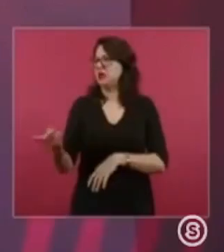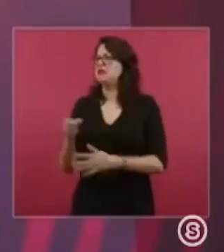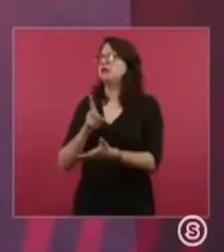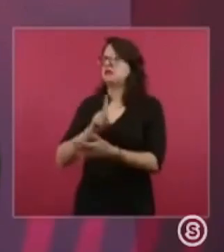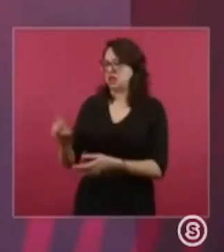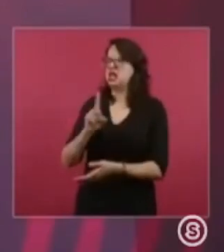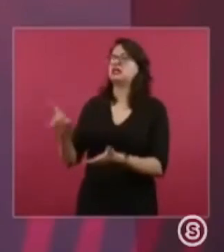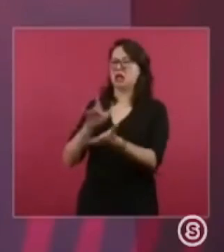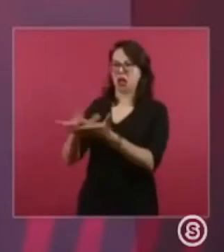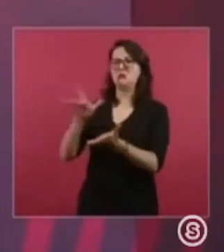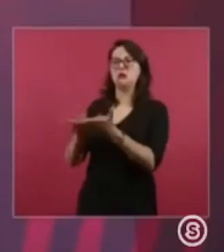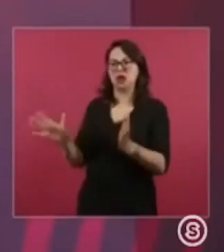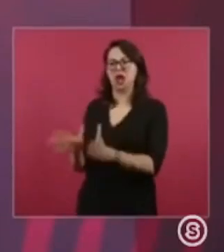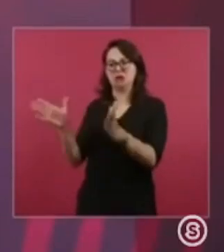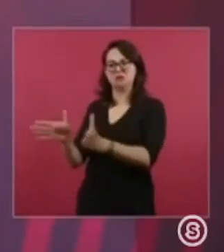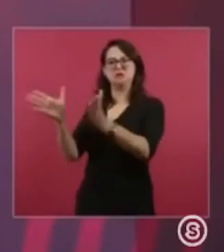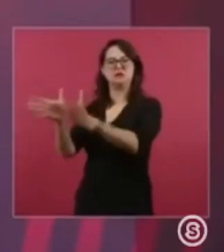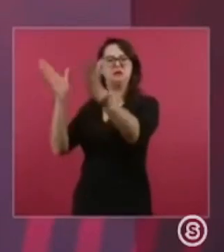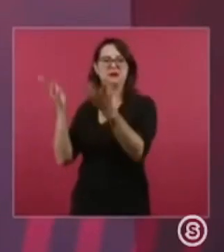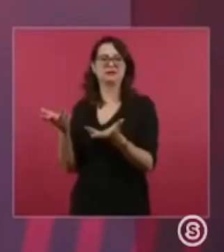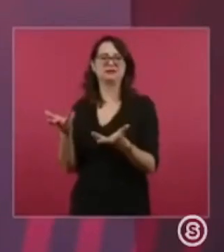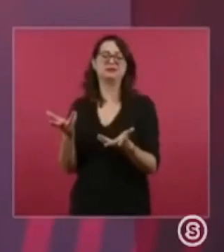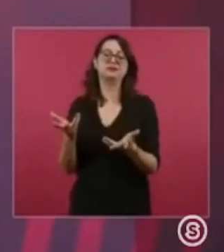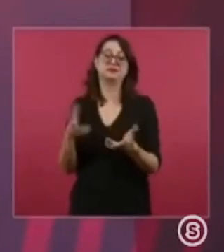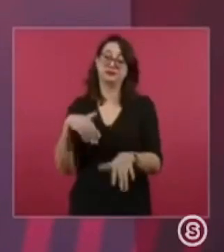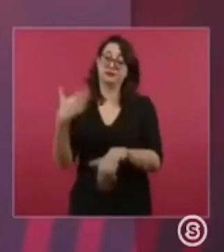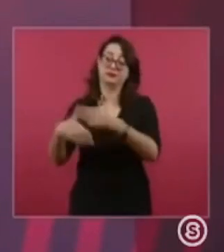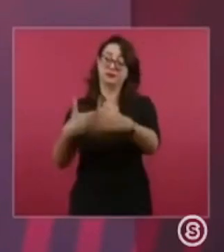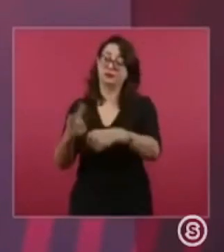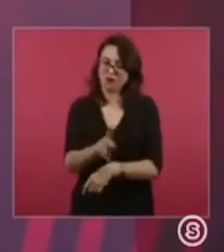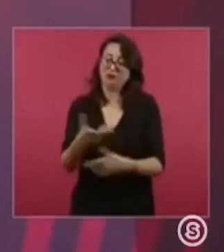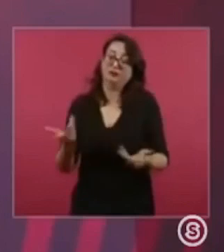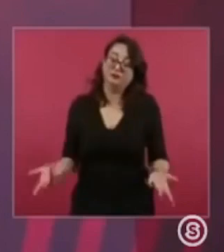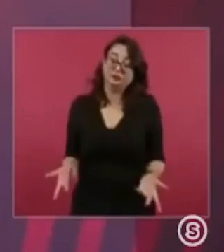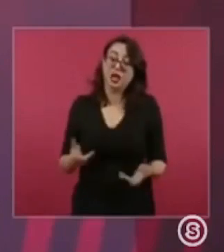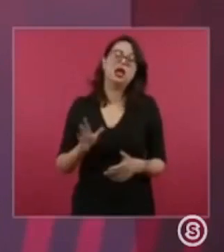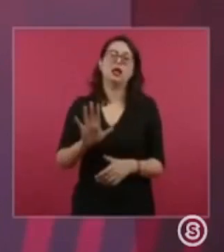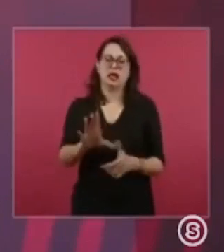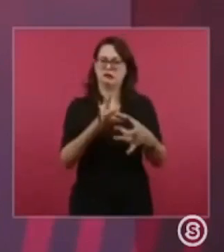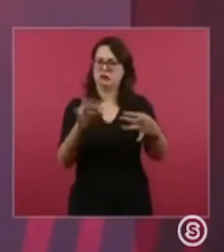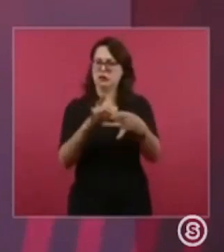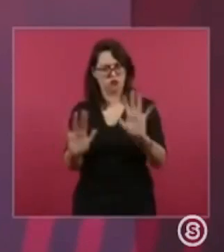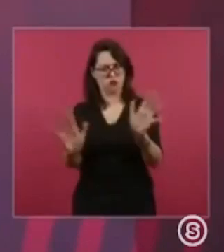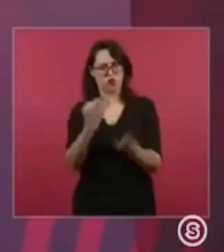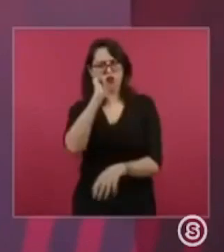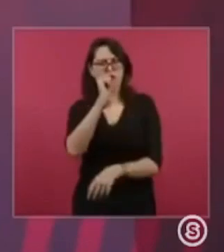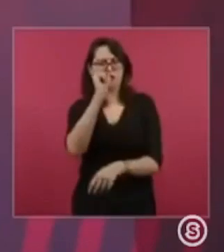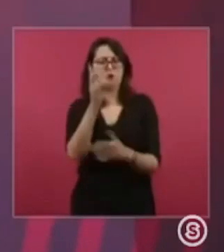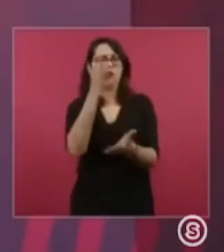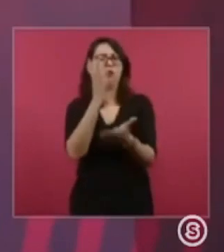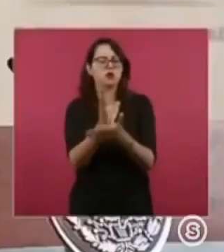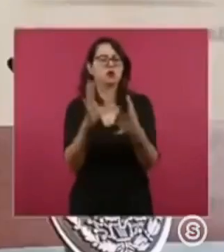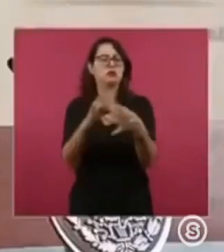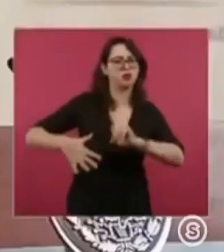Estoy haciendo una referencia histórica. Entonces, esa crisis pues causó mucha molestia y lleva a